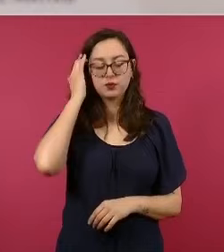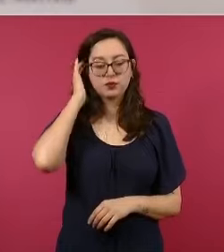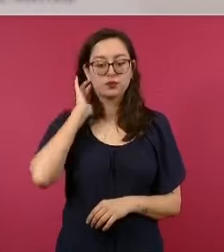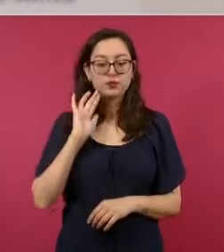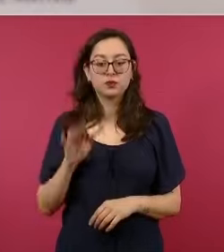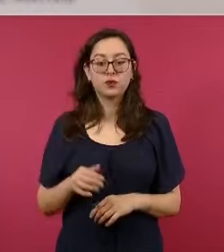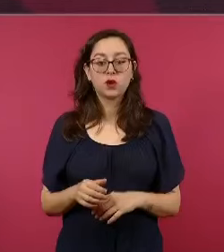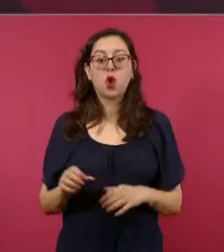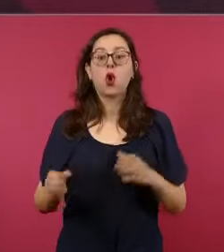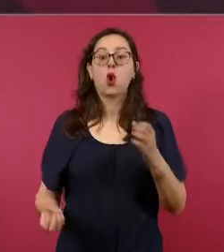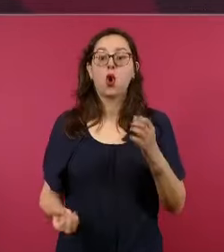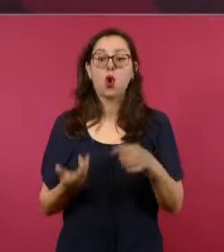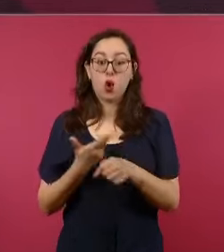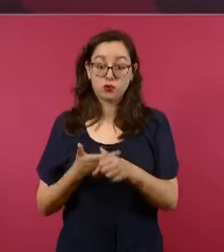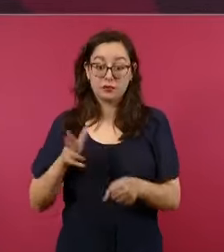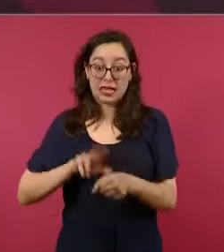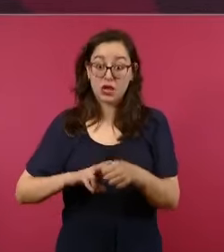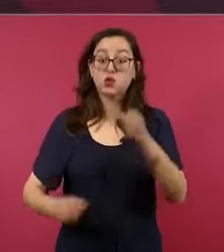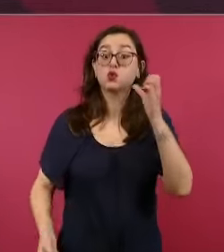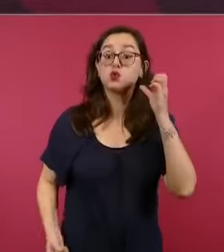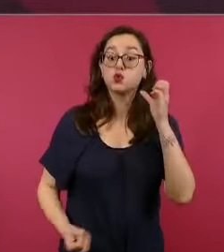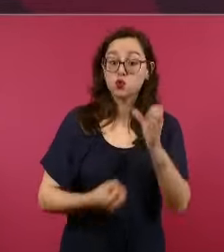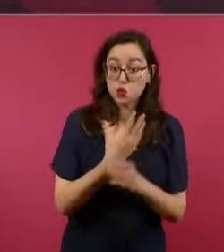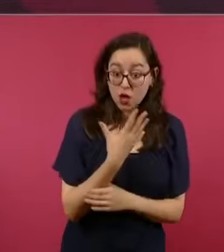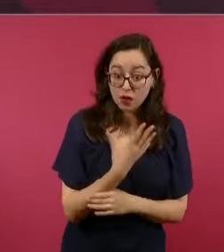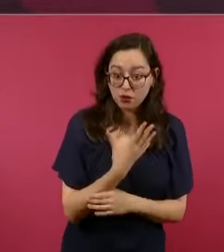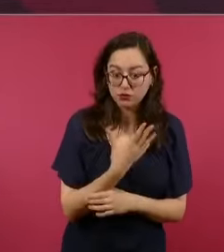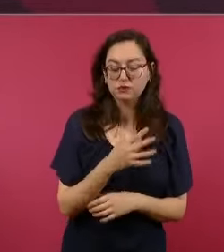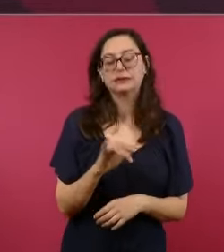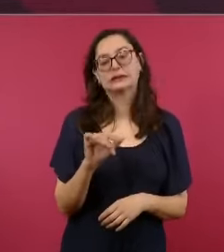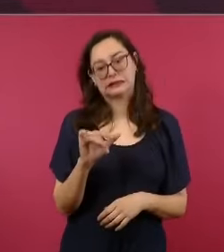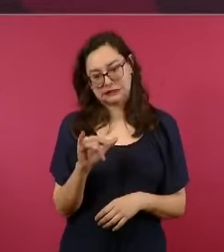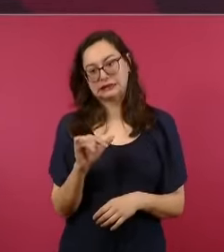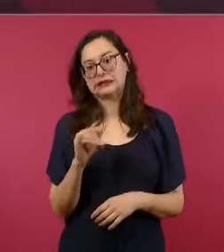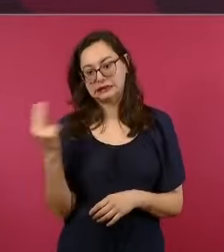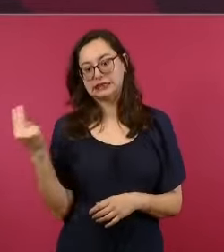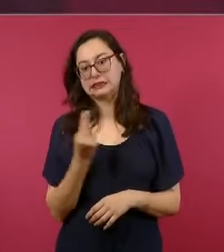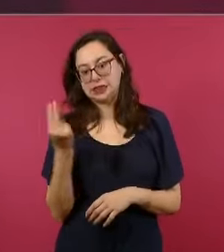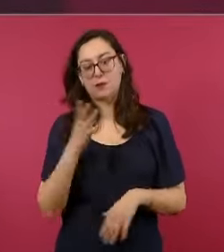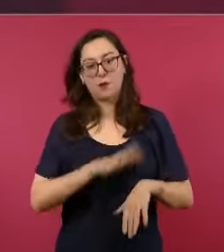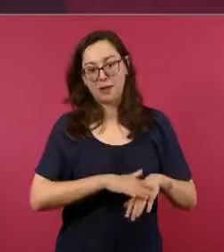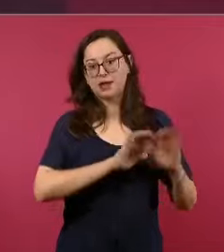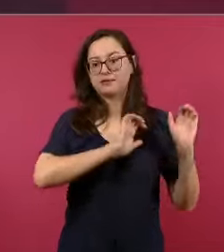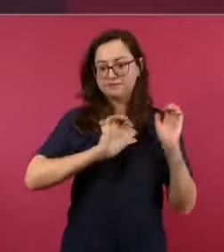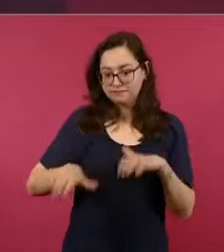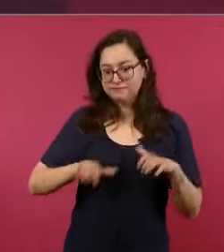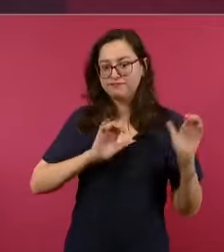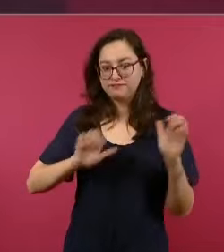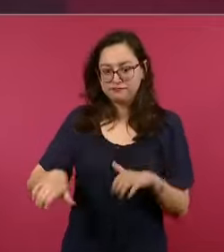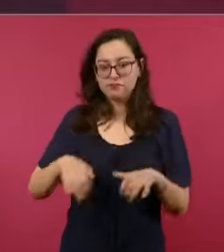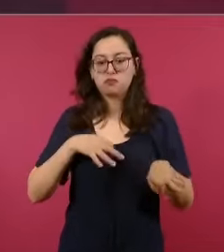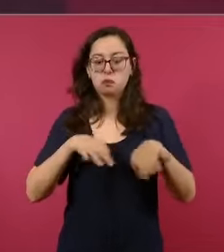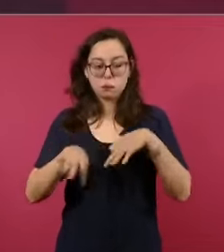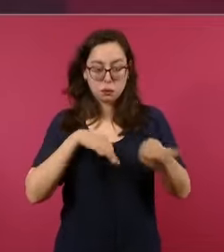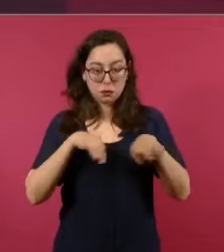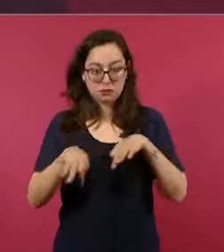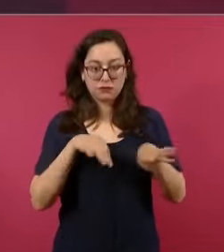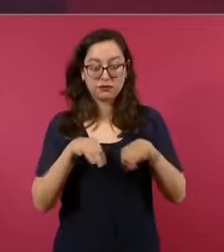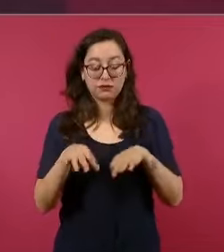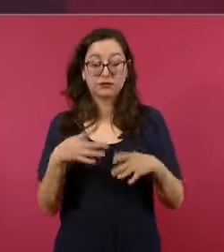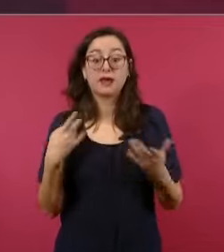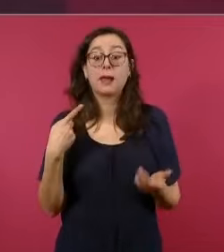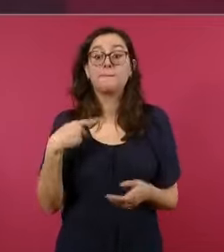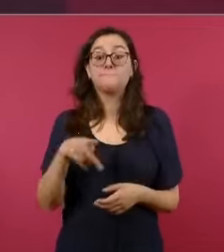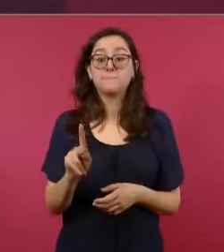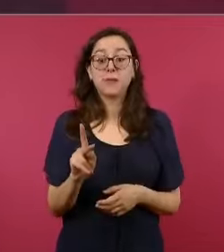de los hospitales nuevos en muchos casos ya se han hecho convocatorias porque está ya próximo a entrar en en operaciones Pero